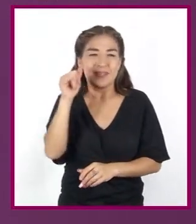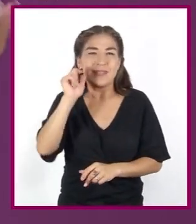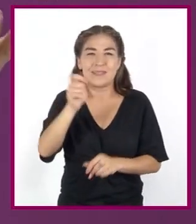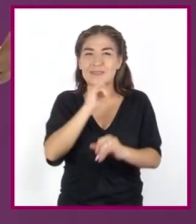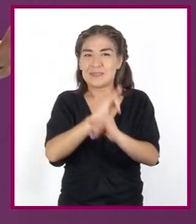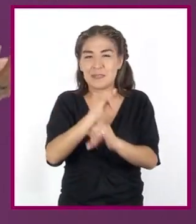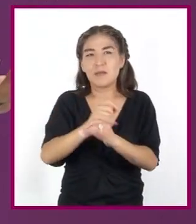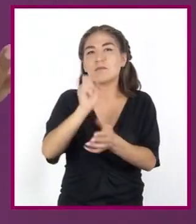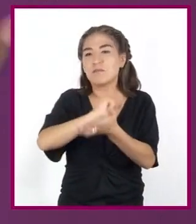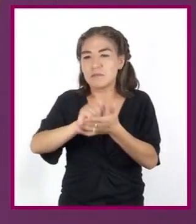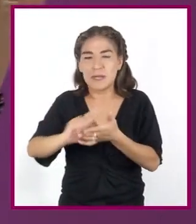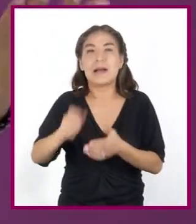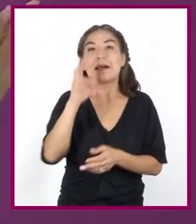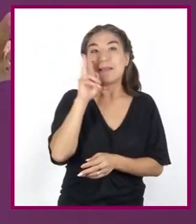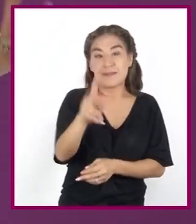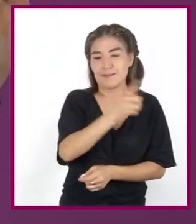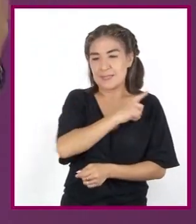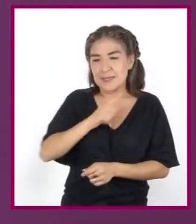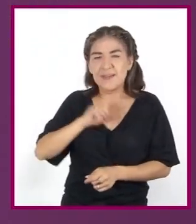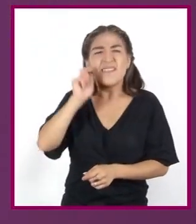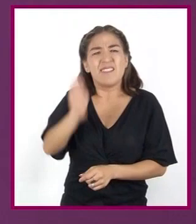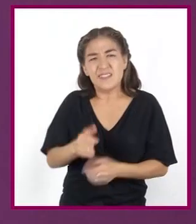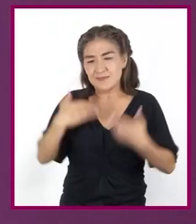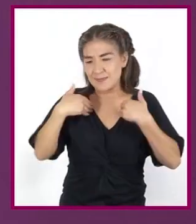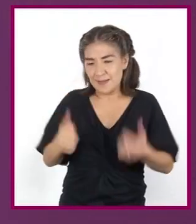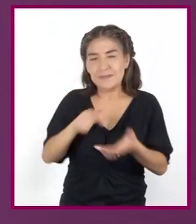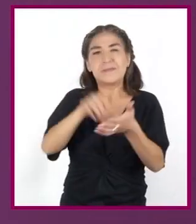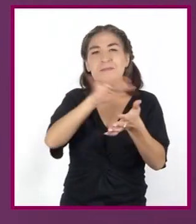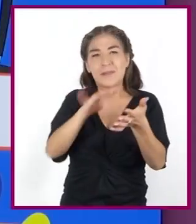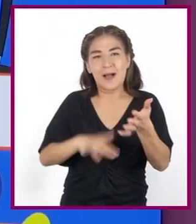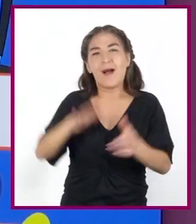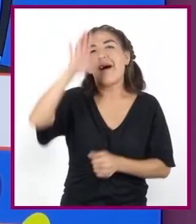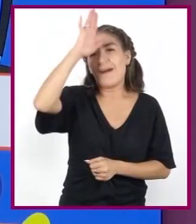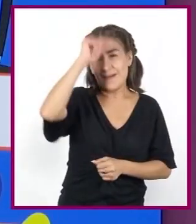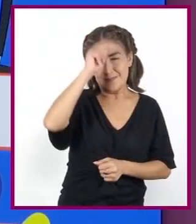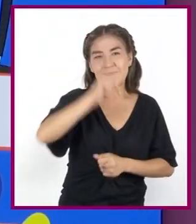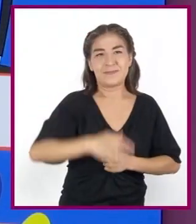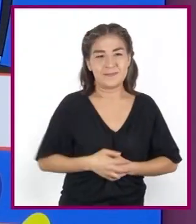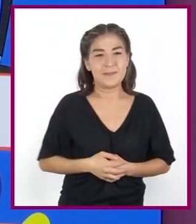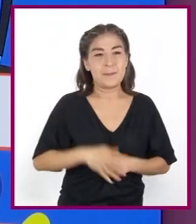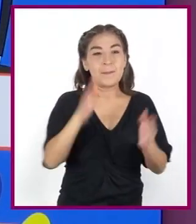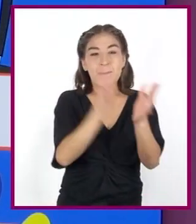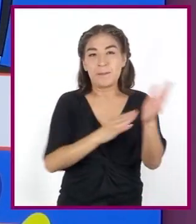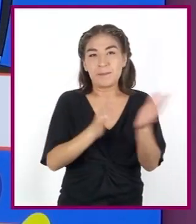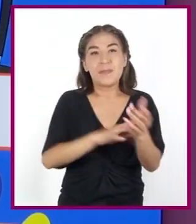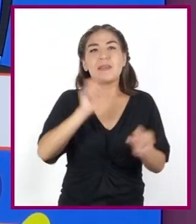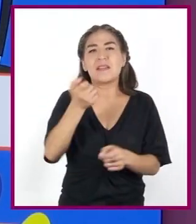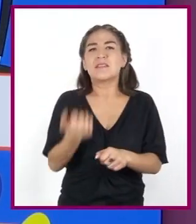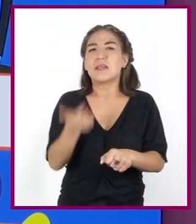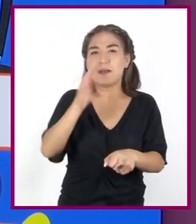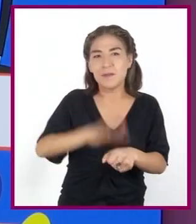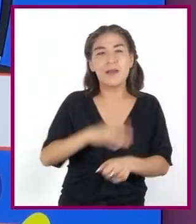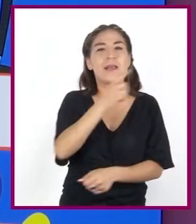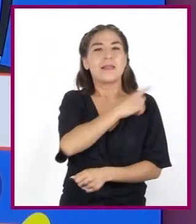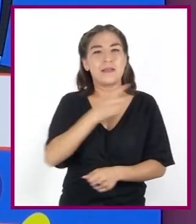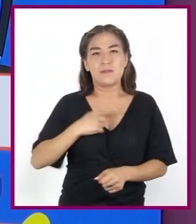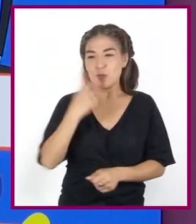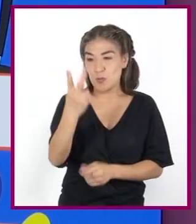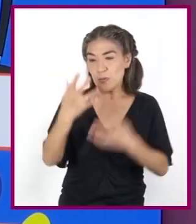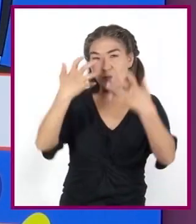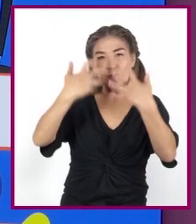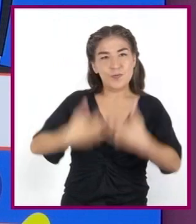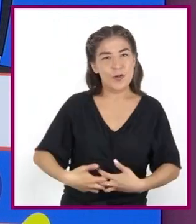saber interpretar su contenido para entender lo que estamos acordando. Los documentos administrativos tienen dos